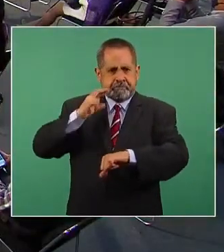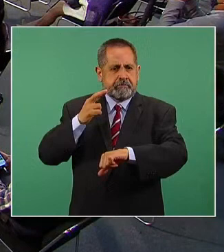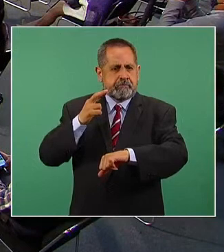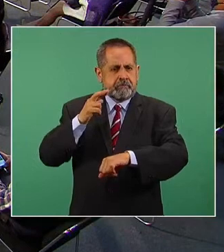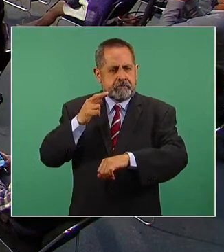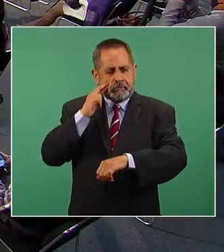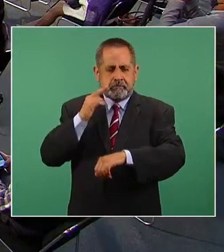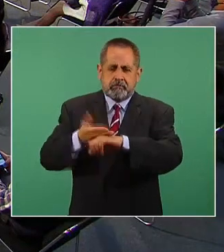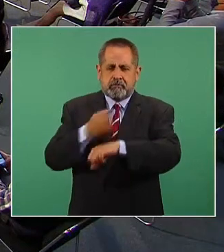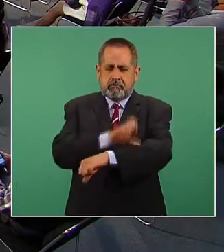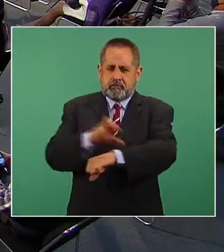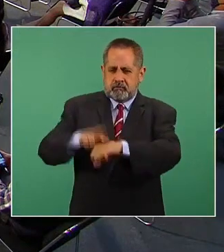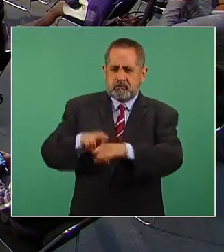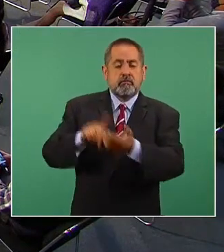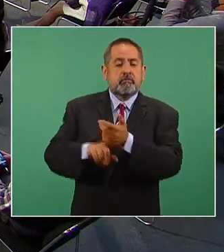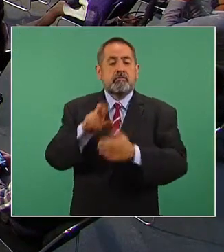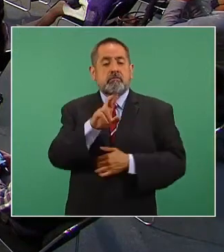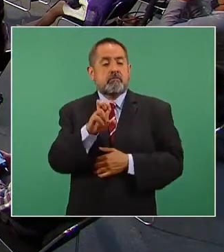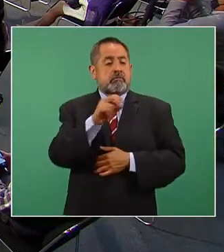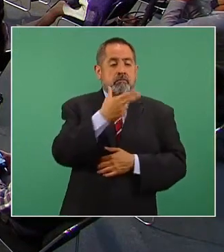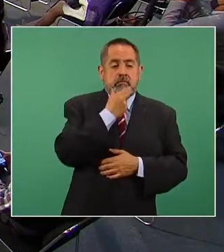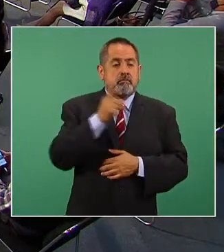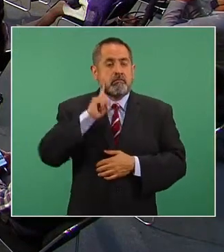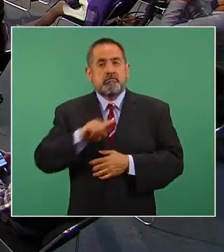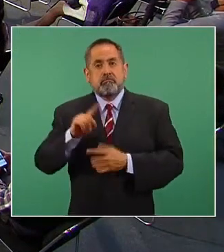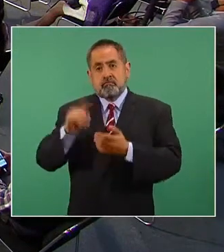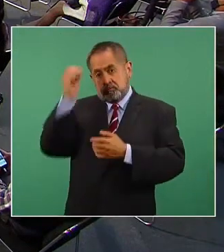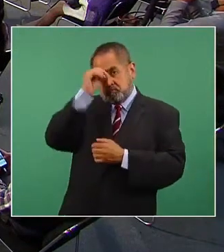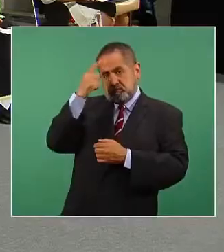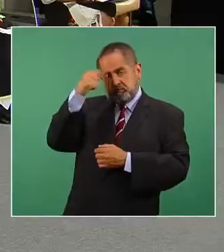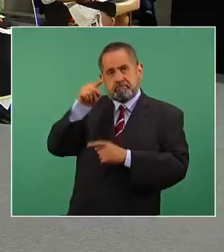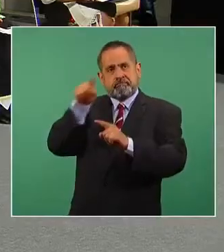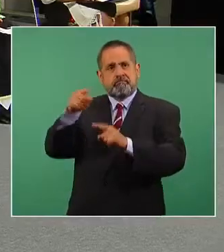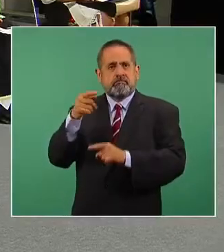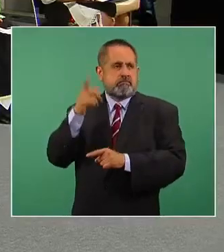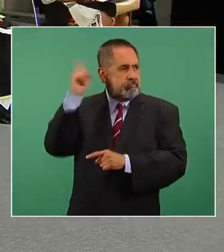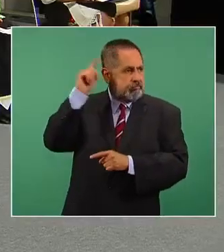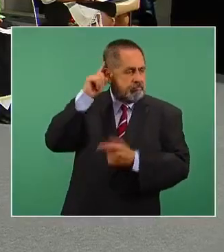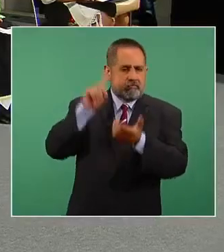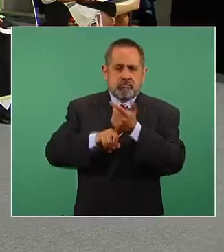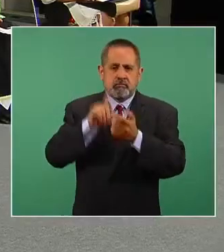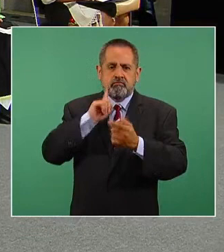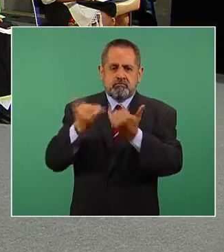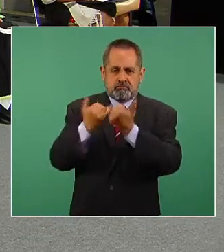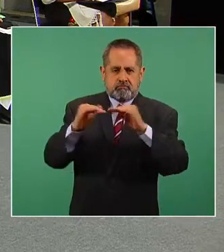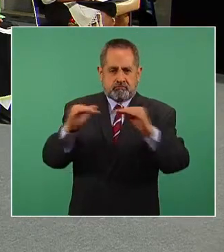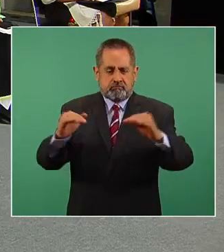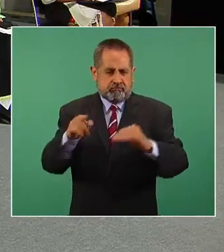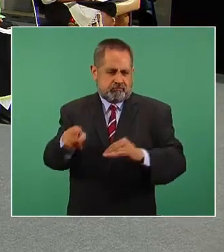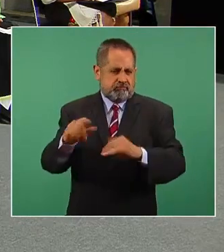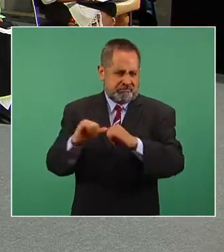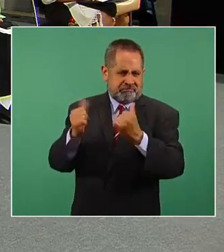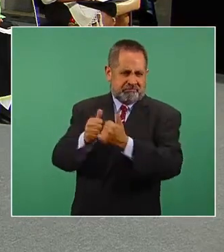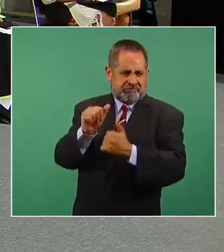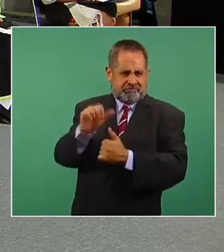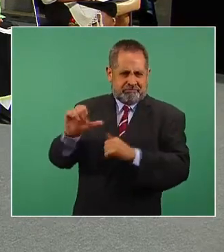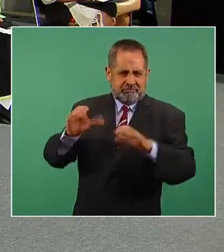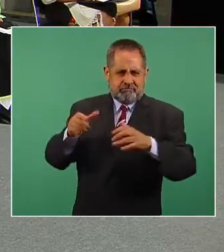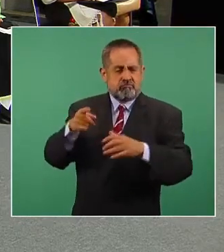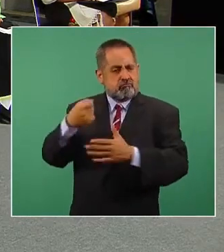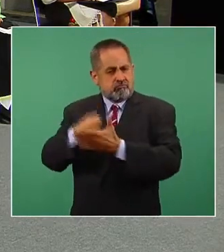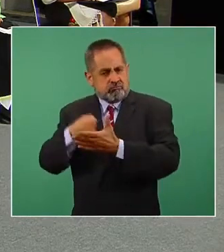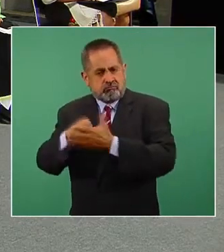de Mujeres y Hombres por una Opinión Pública con Perspectiva de Género, una organización social que